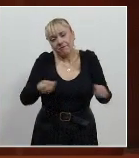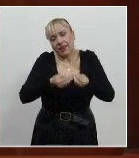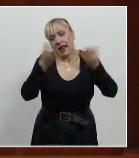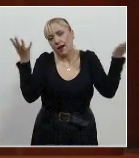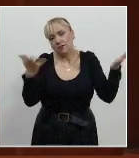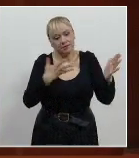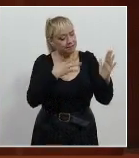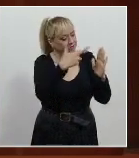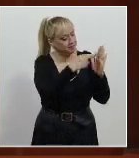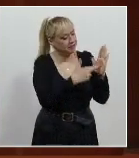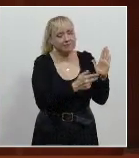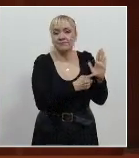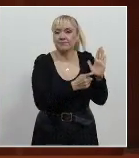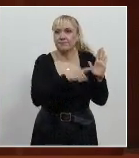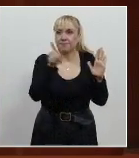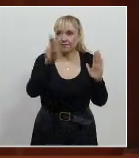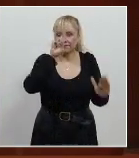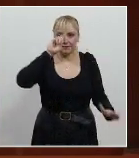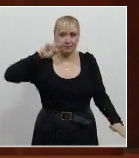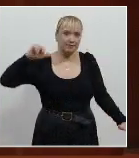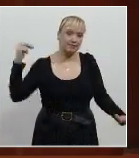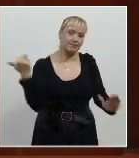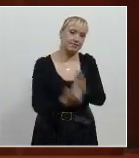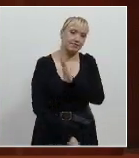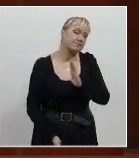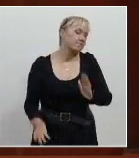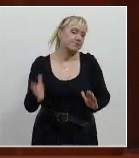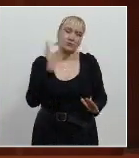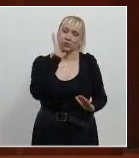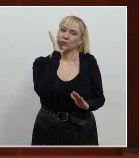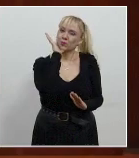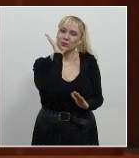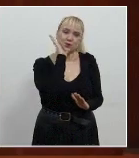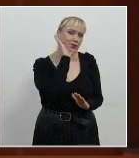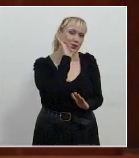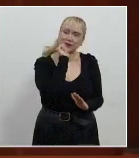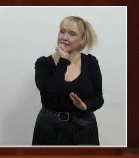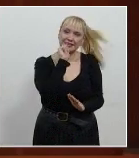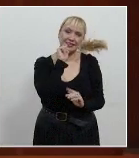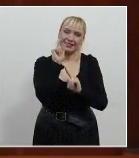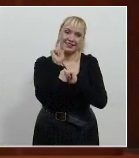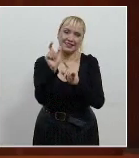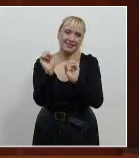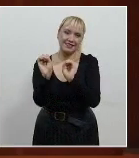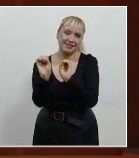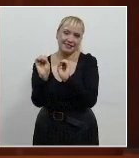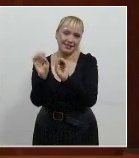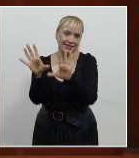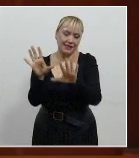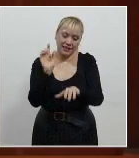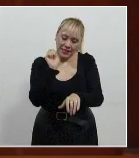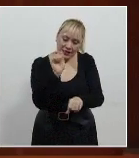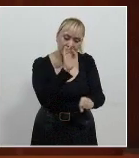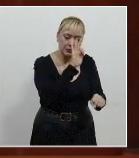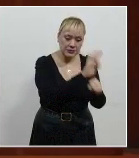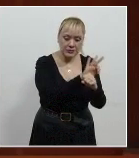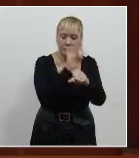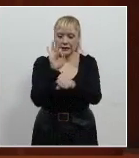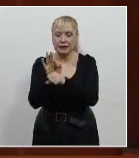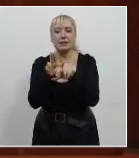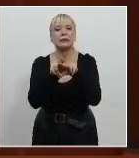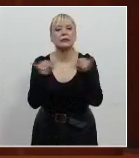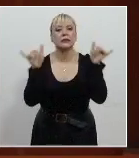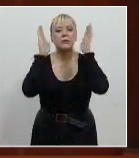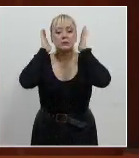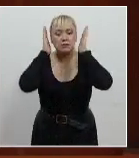naturalmente, porque eso es lo que no observa los principios de neutralidad y de